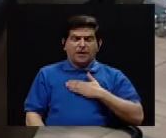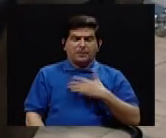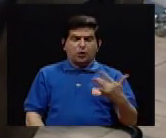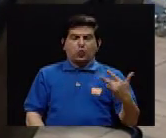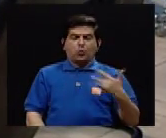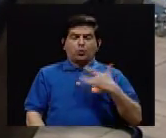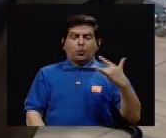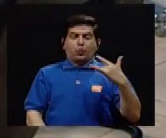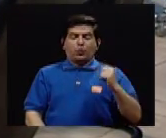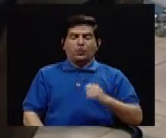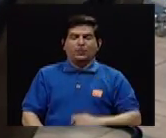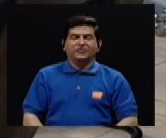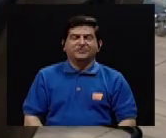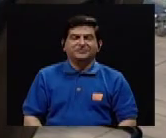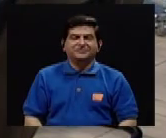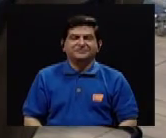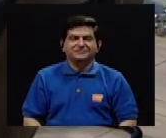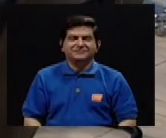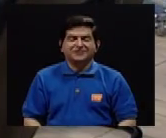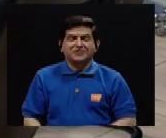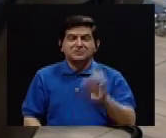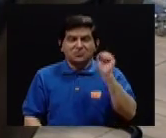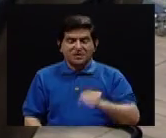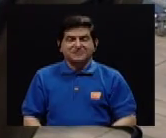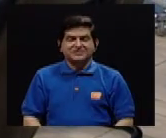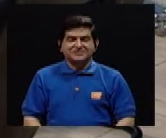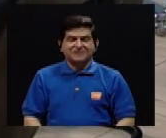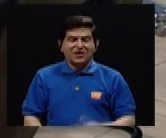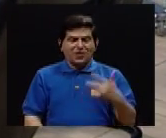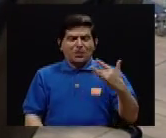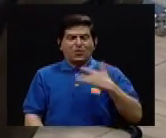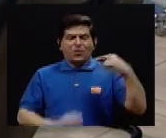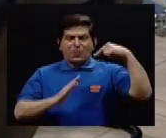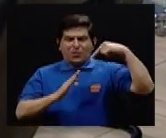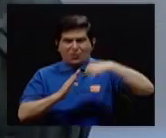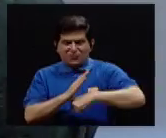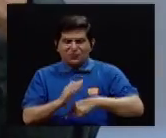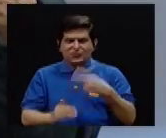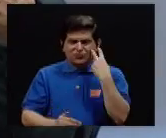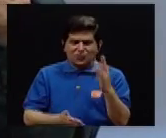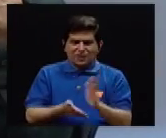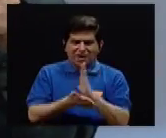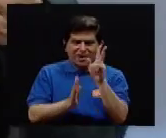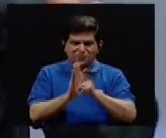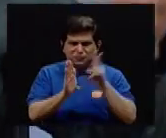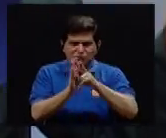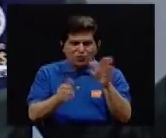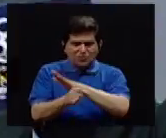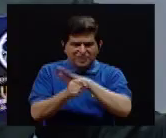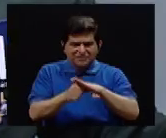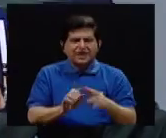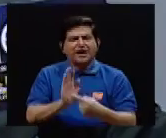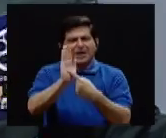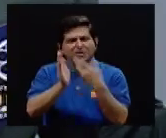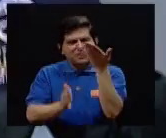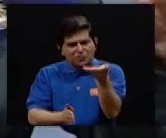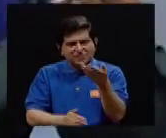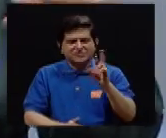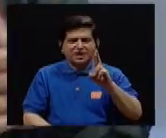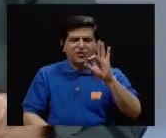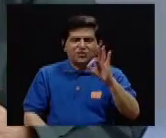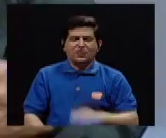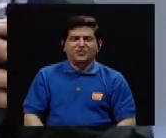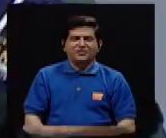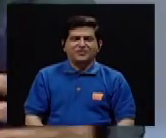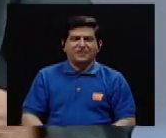muy profundo. Sin duda. Nos llegó don Yoyo muy profundo. Vamos a ver el documental completo. Me gustaría que lo presentara,